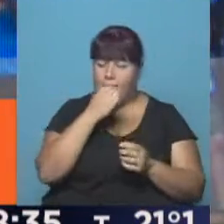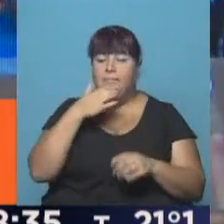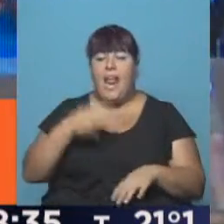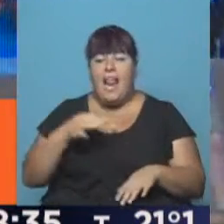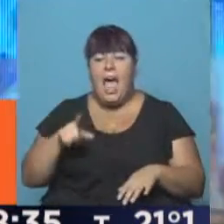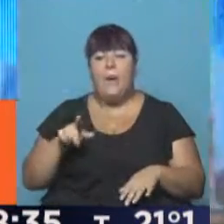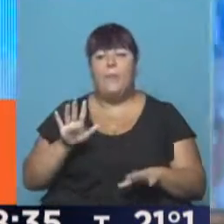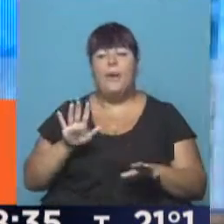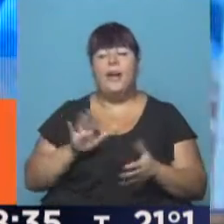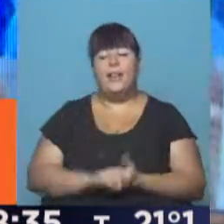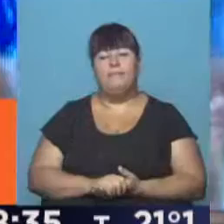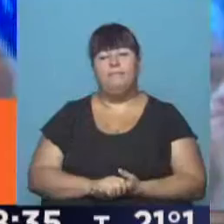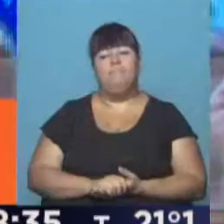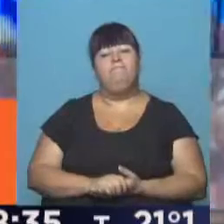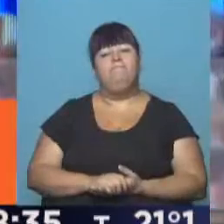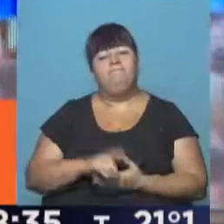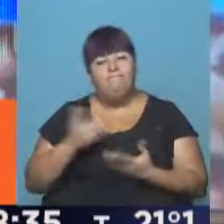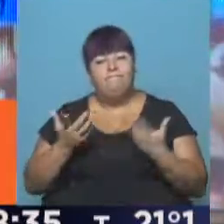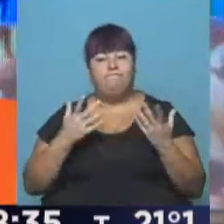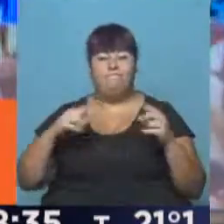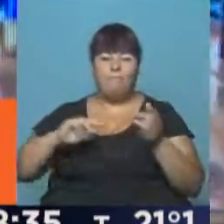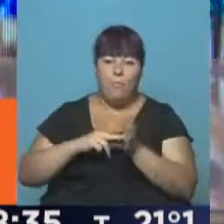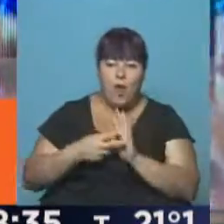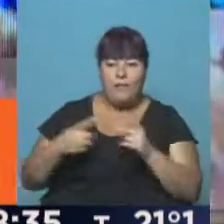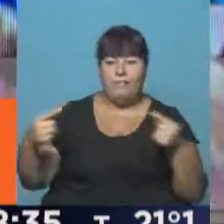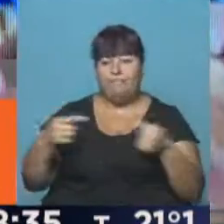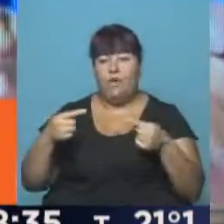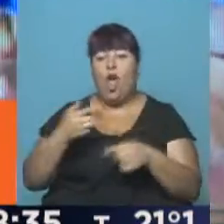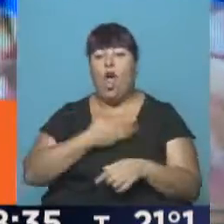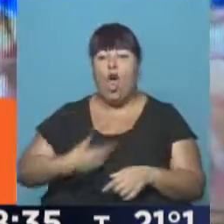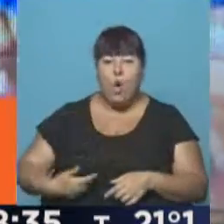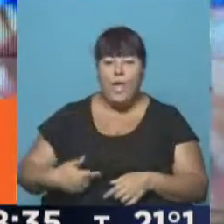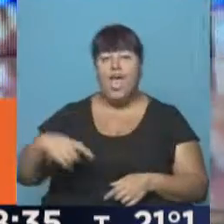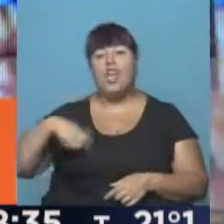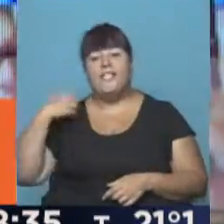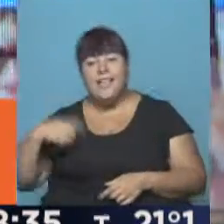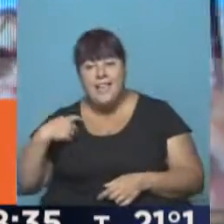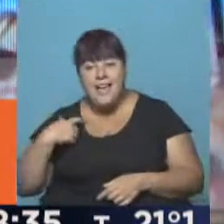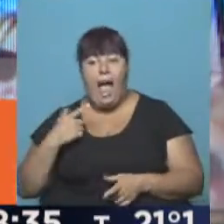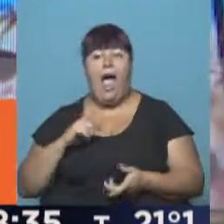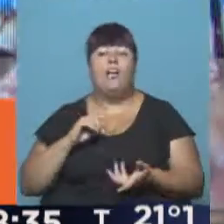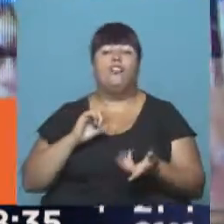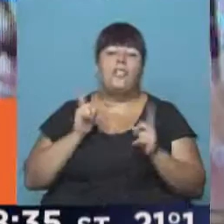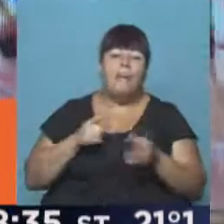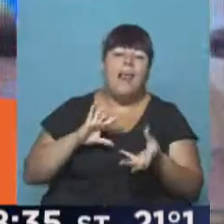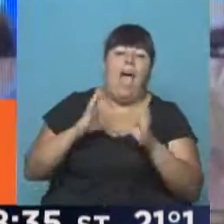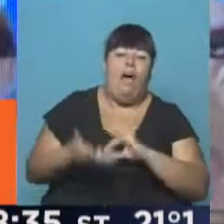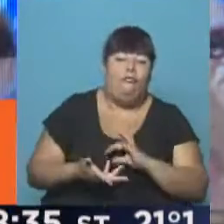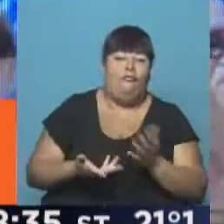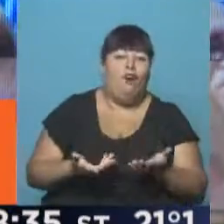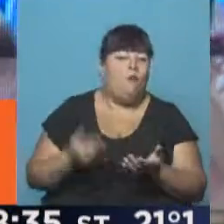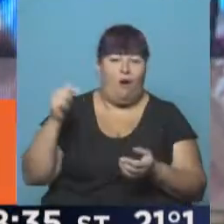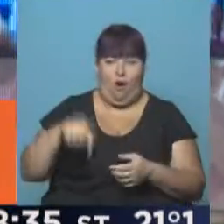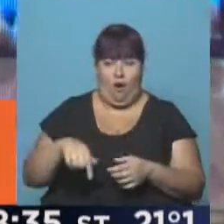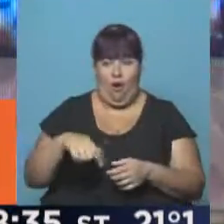es que ahí hay una tensión entre el gobierno y los gremios y las formas en que evidentemente